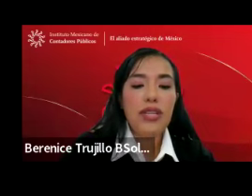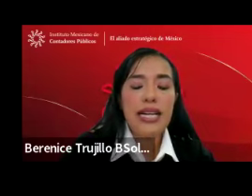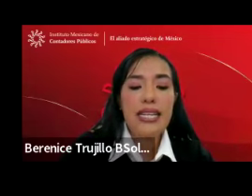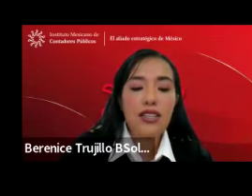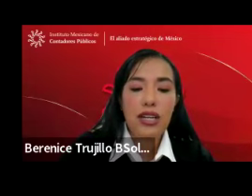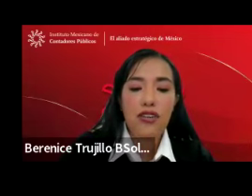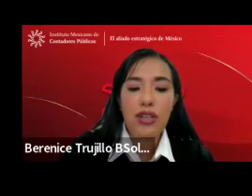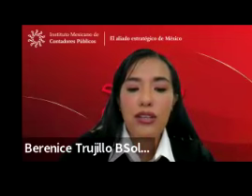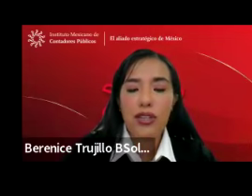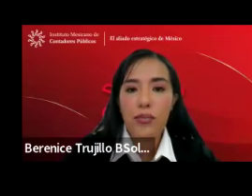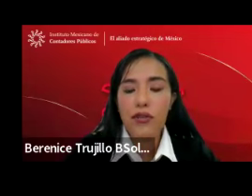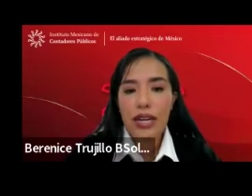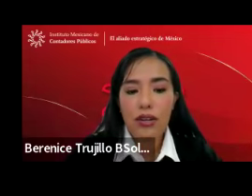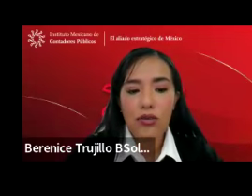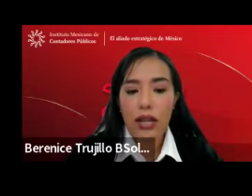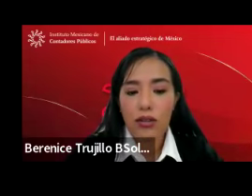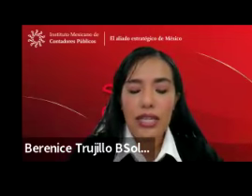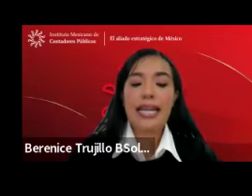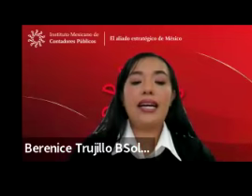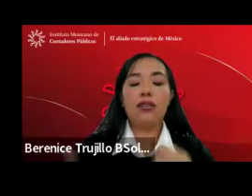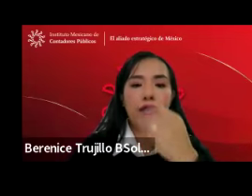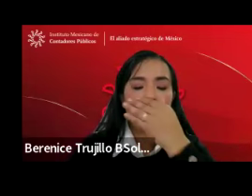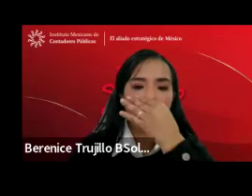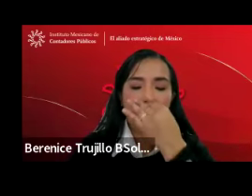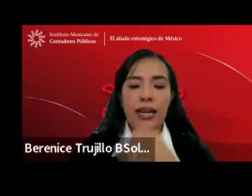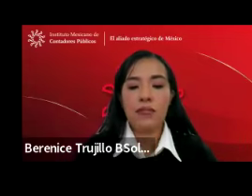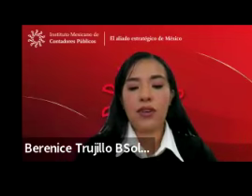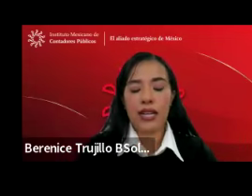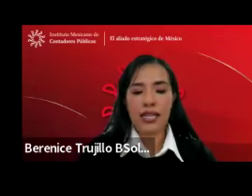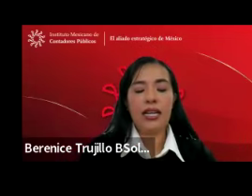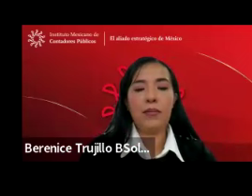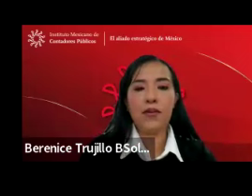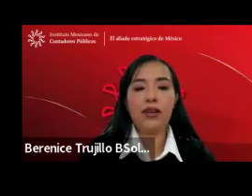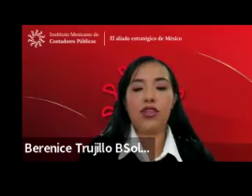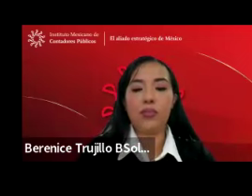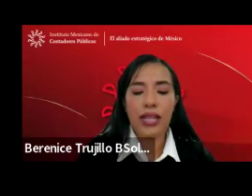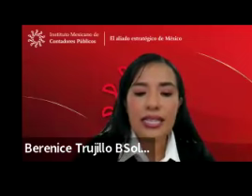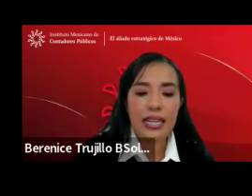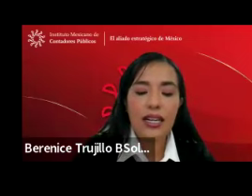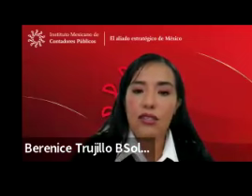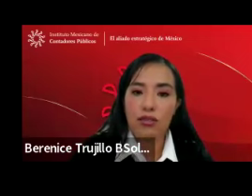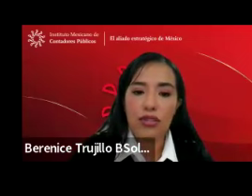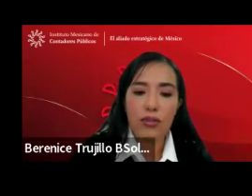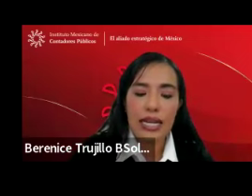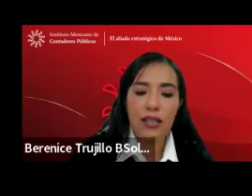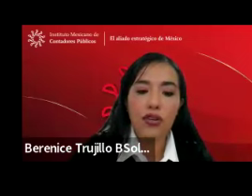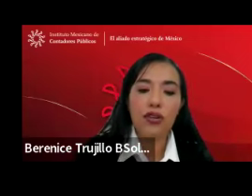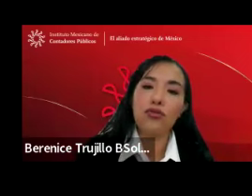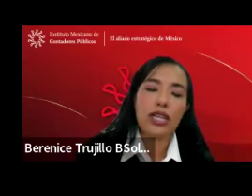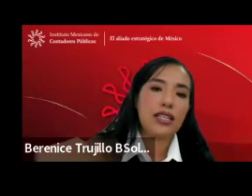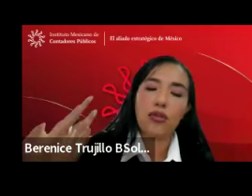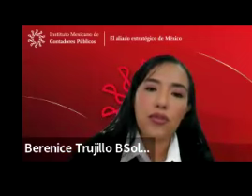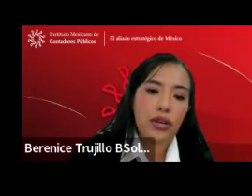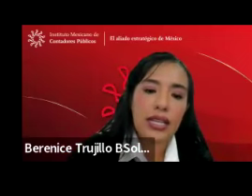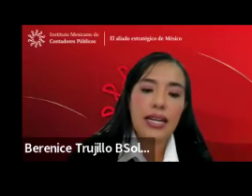Luego tenemos el registro de contratos en Profeco. Cuando se tengan contratos que queramos registrar en la Profeco, se puede hacer. Esto no es